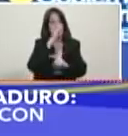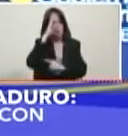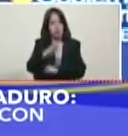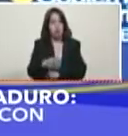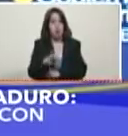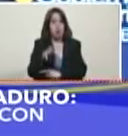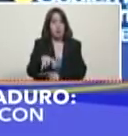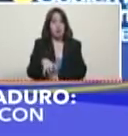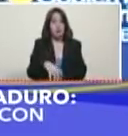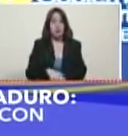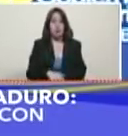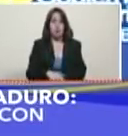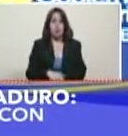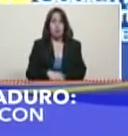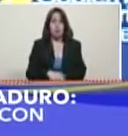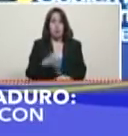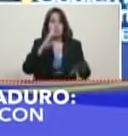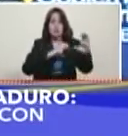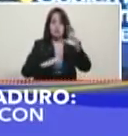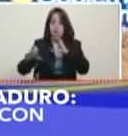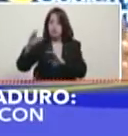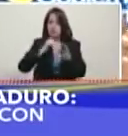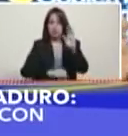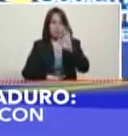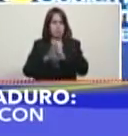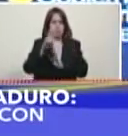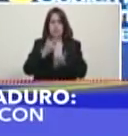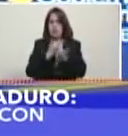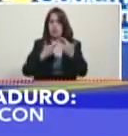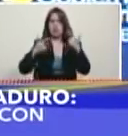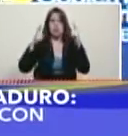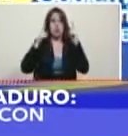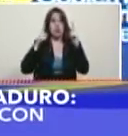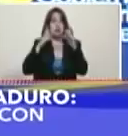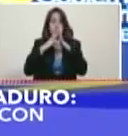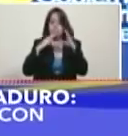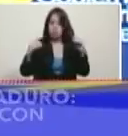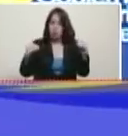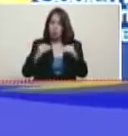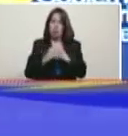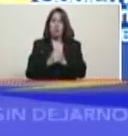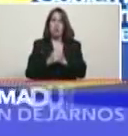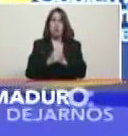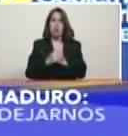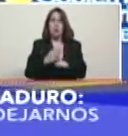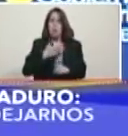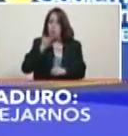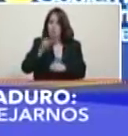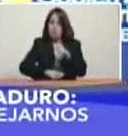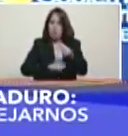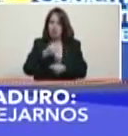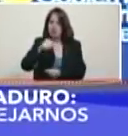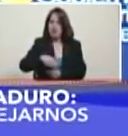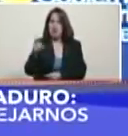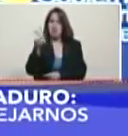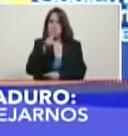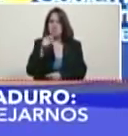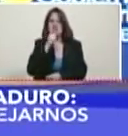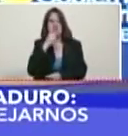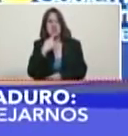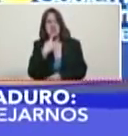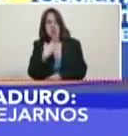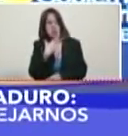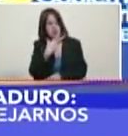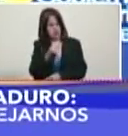Estado y la capacidad científica para liberarnos de un conjunto de principios activos que podemos hacer en Venezuela. ¿Quién dijo que no podíamos?